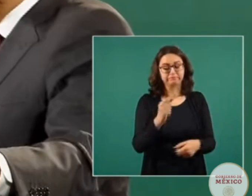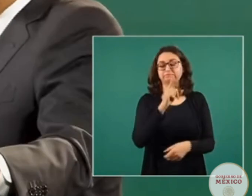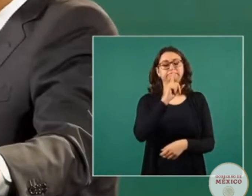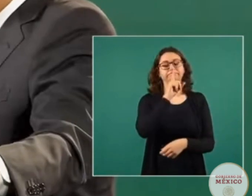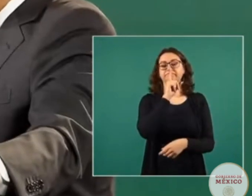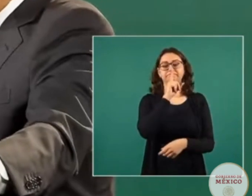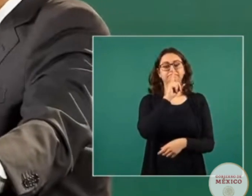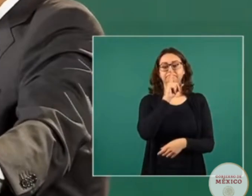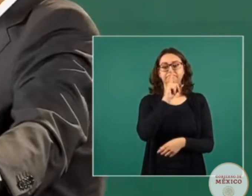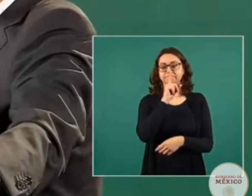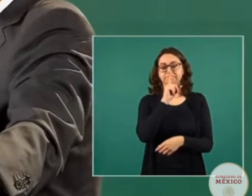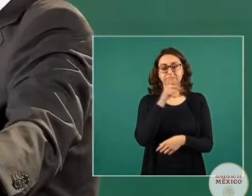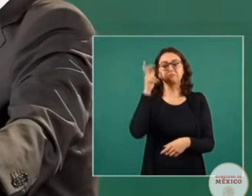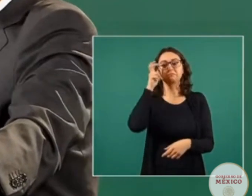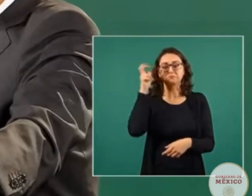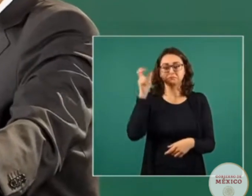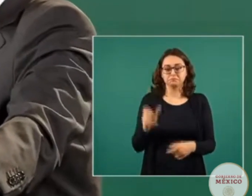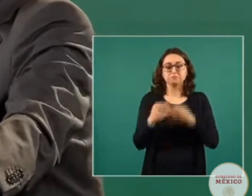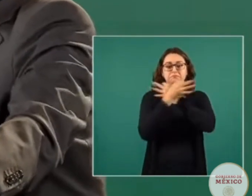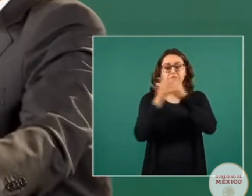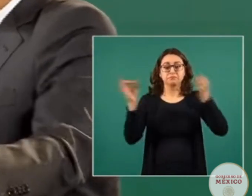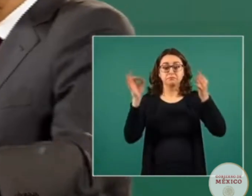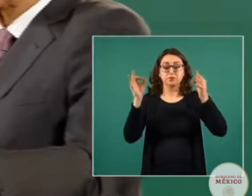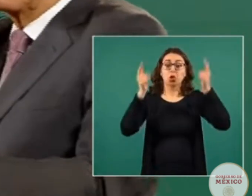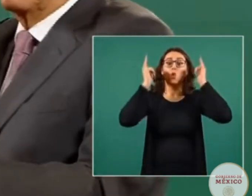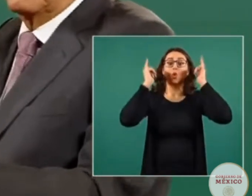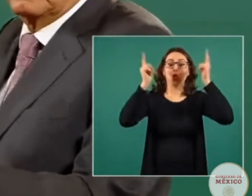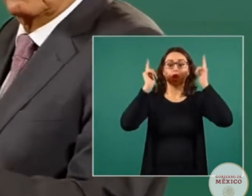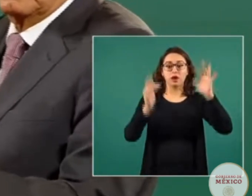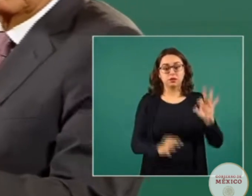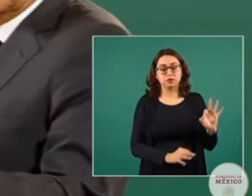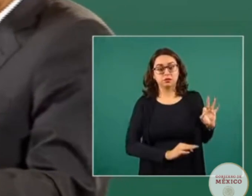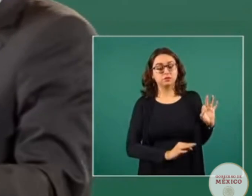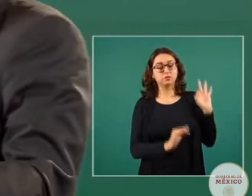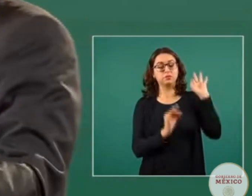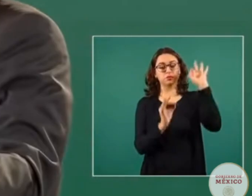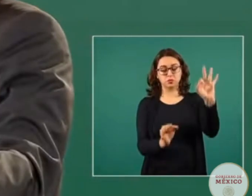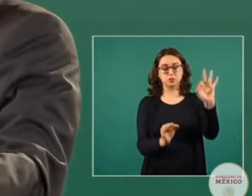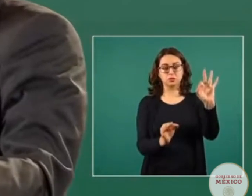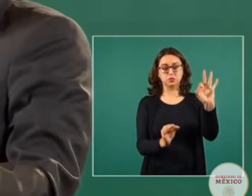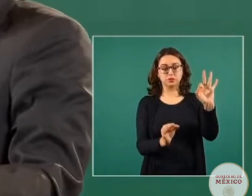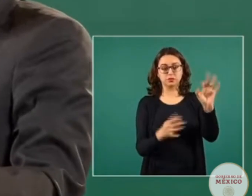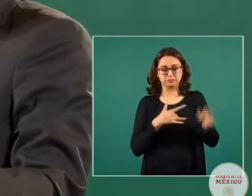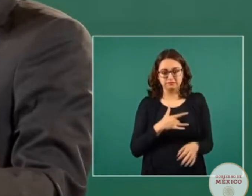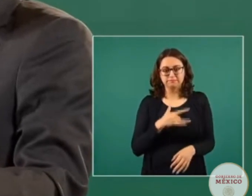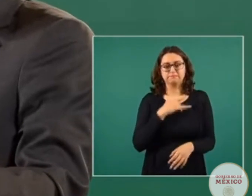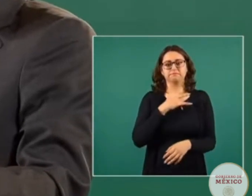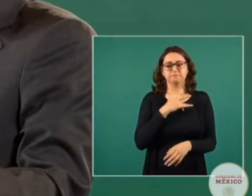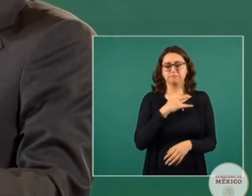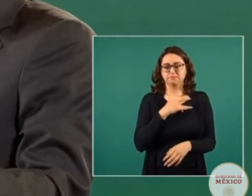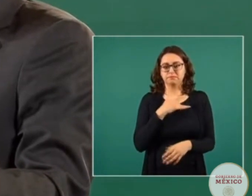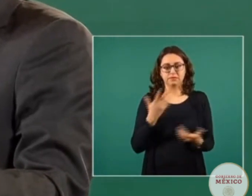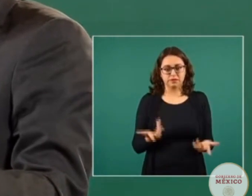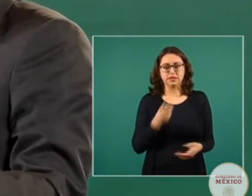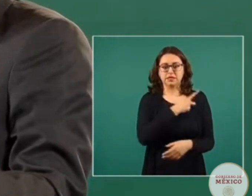Esa fue una proclama, un deseo que mostraba los sentimientos de justicia,